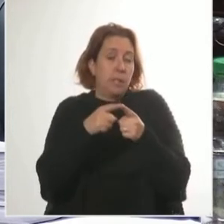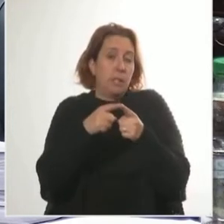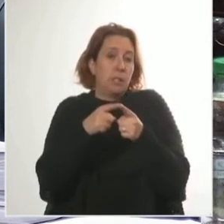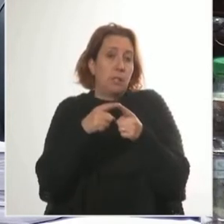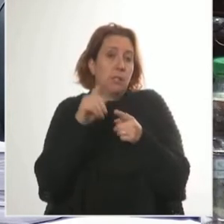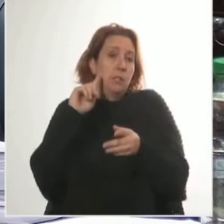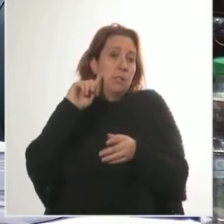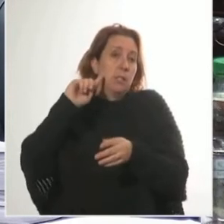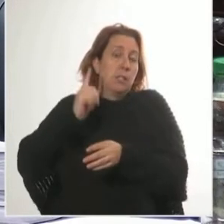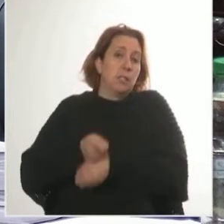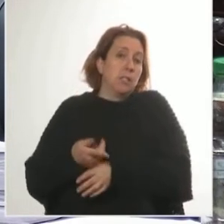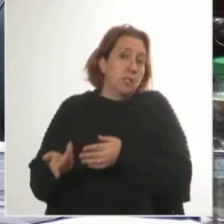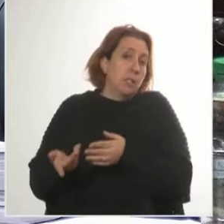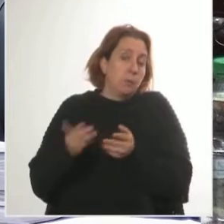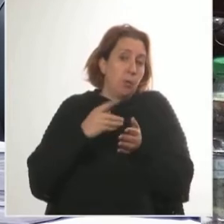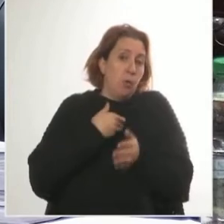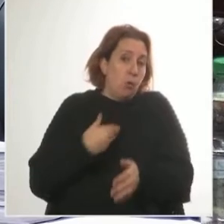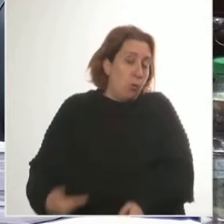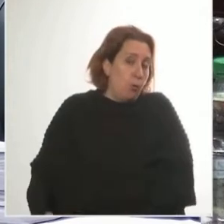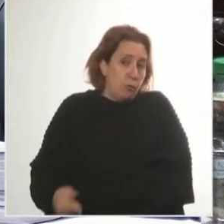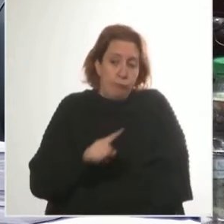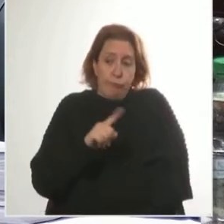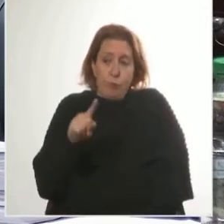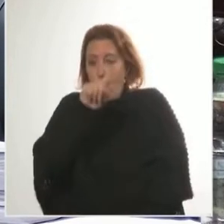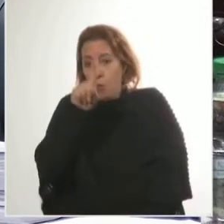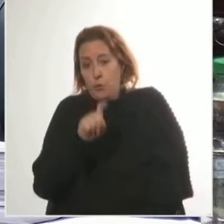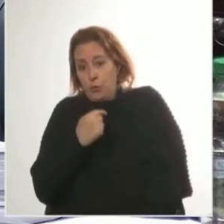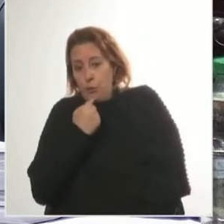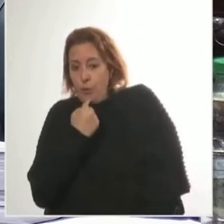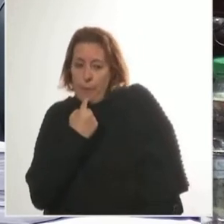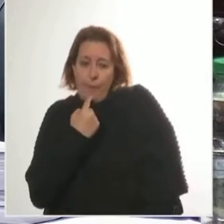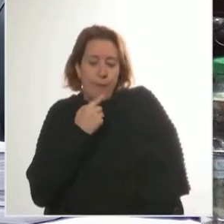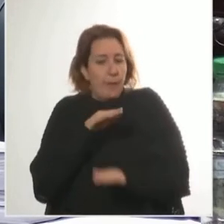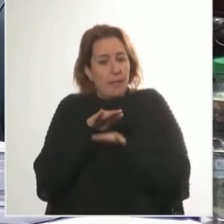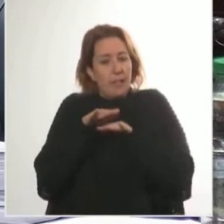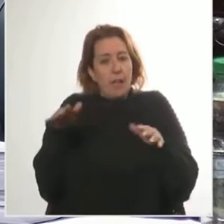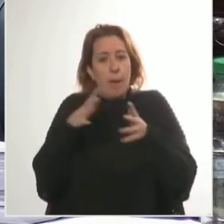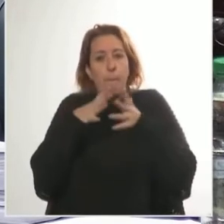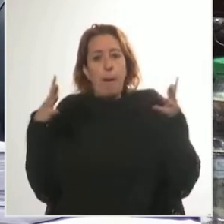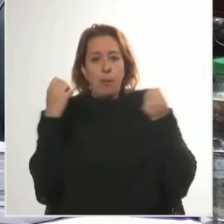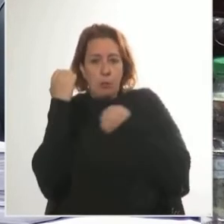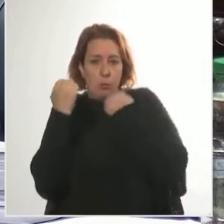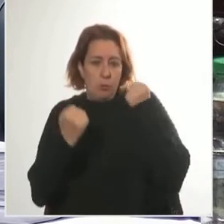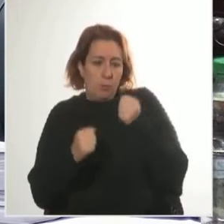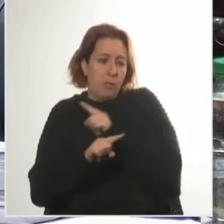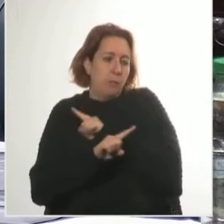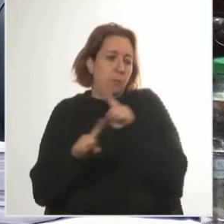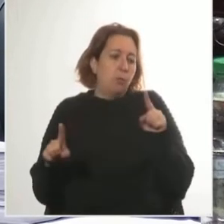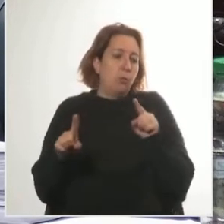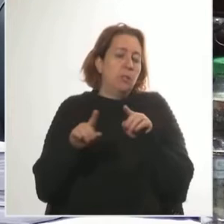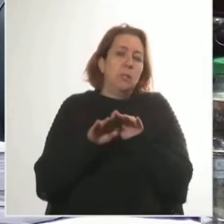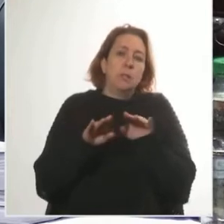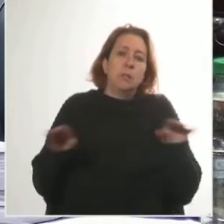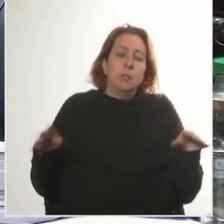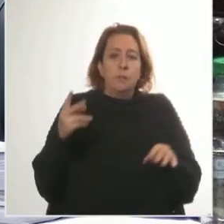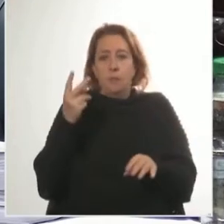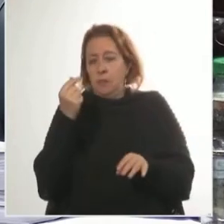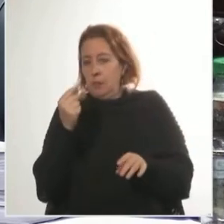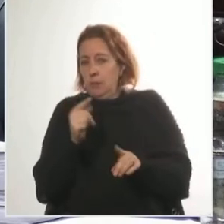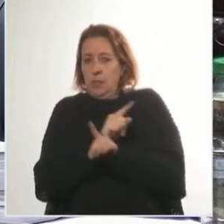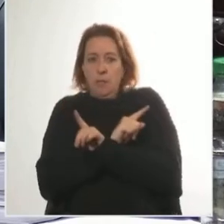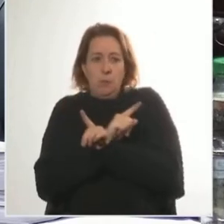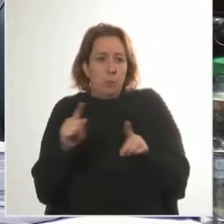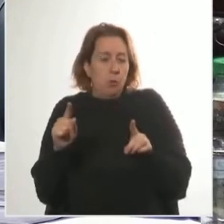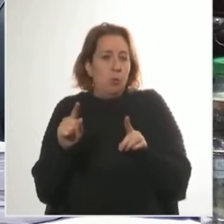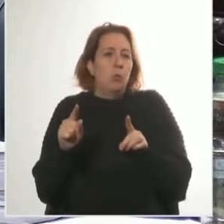por el gobierno no cuestionaban ni la estabilidad macroeconómica, ni la estabilidad financiera, ni el grado de inversión,